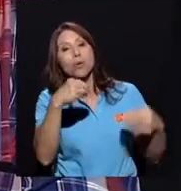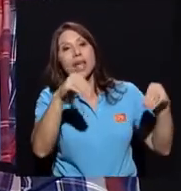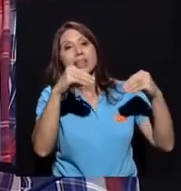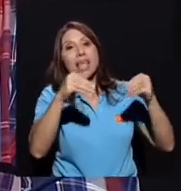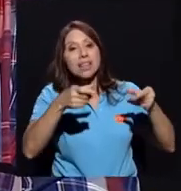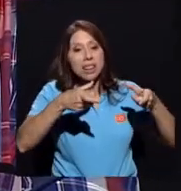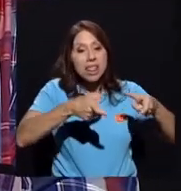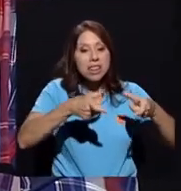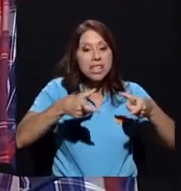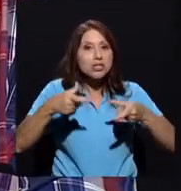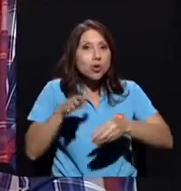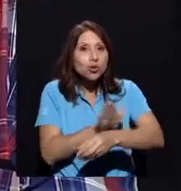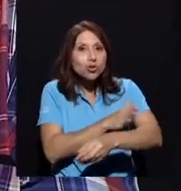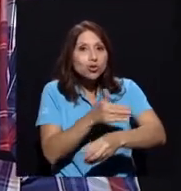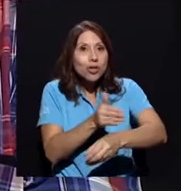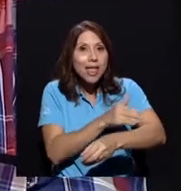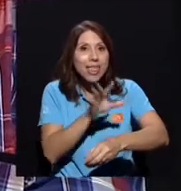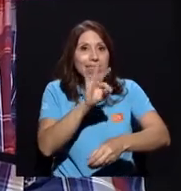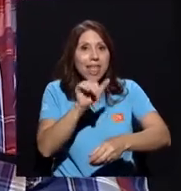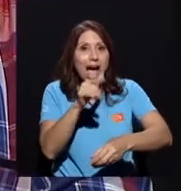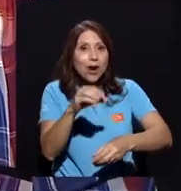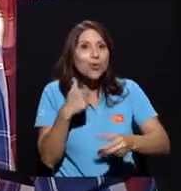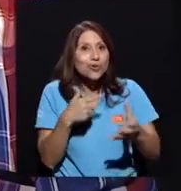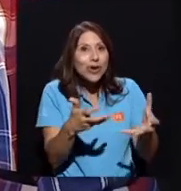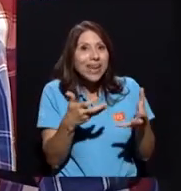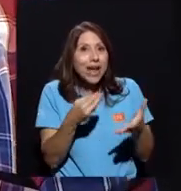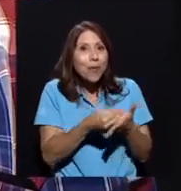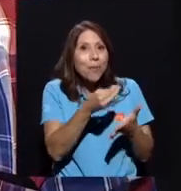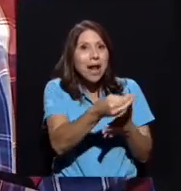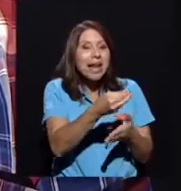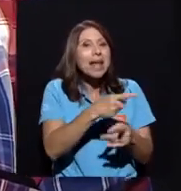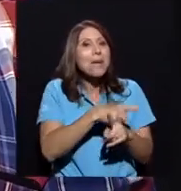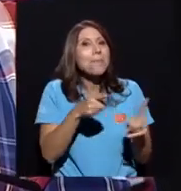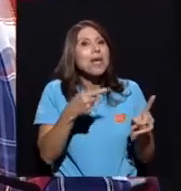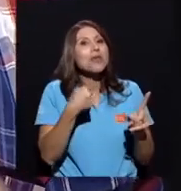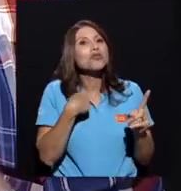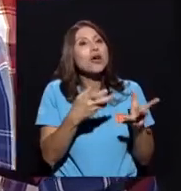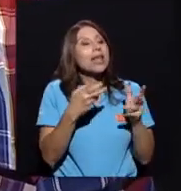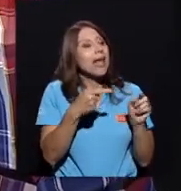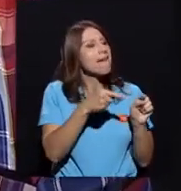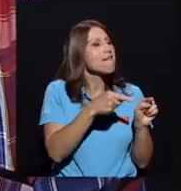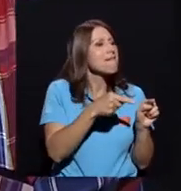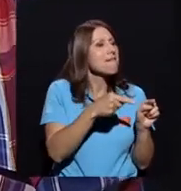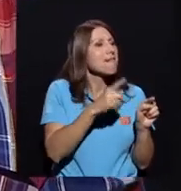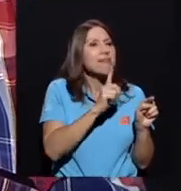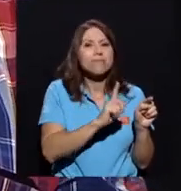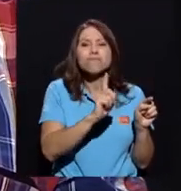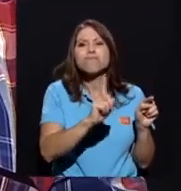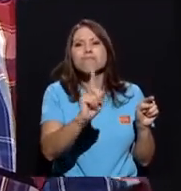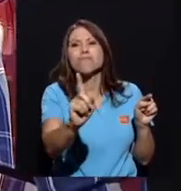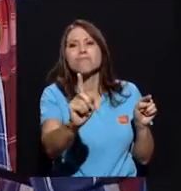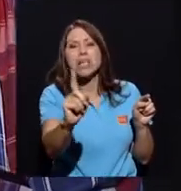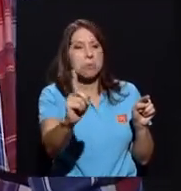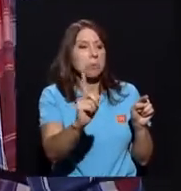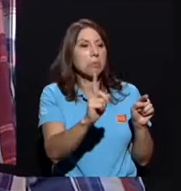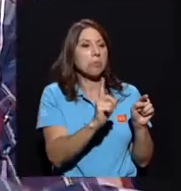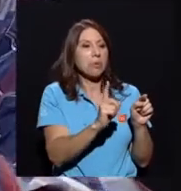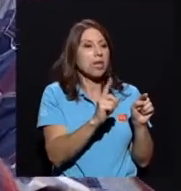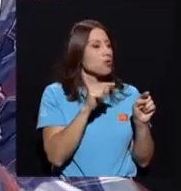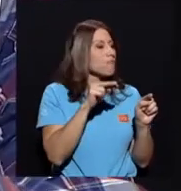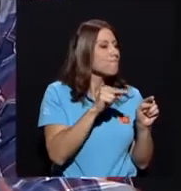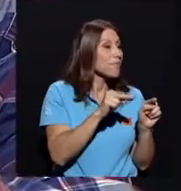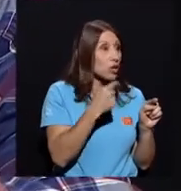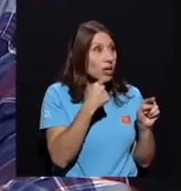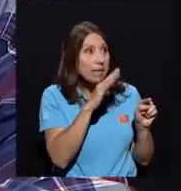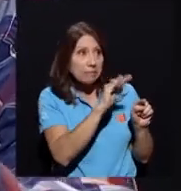discos de tango que quería comprar pero iba a caminar me toda la avenida y volver de última a pérez a cargar los discos de yo le diga al dueño de la tienda mire